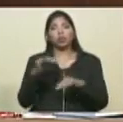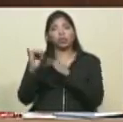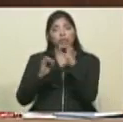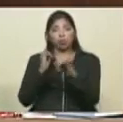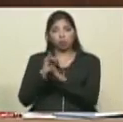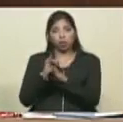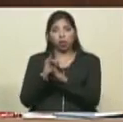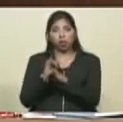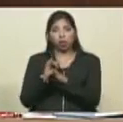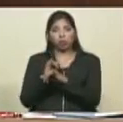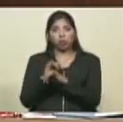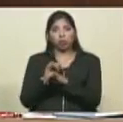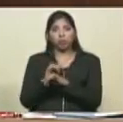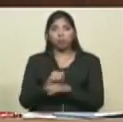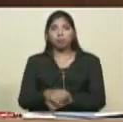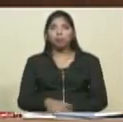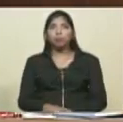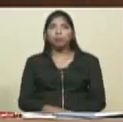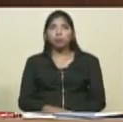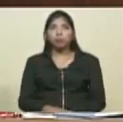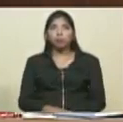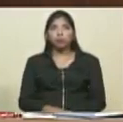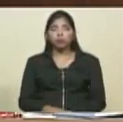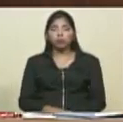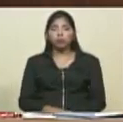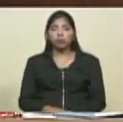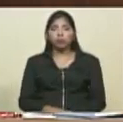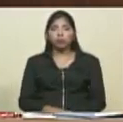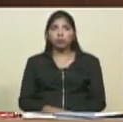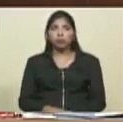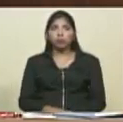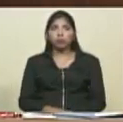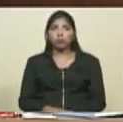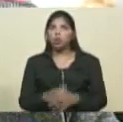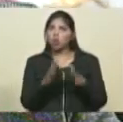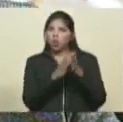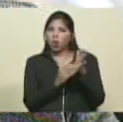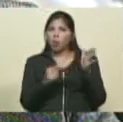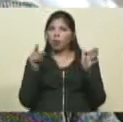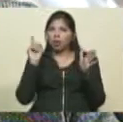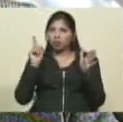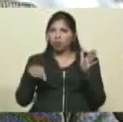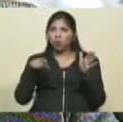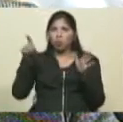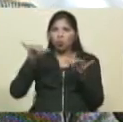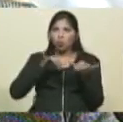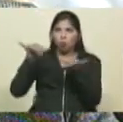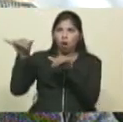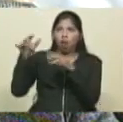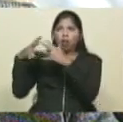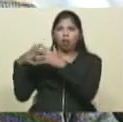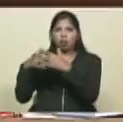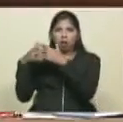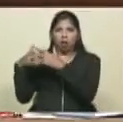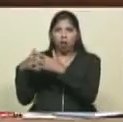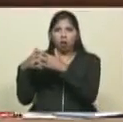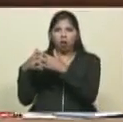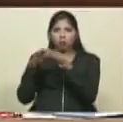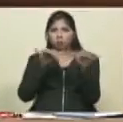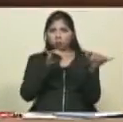replicando las sanciones y medidas unilaterales del gobierno de los Estados Unidos, replicándolo desde